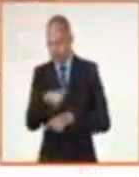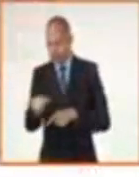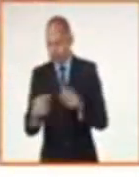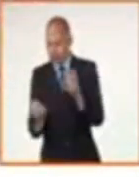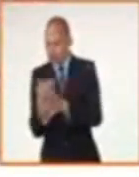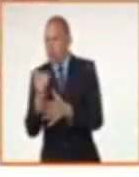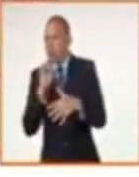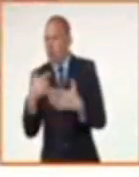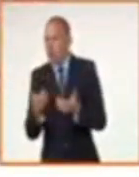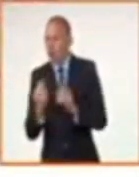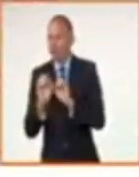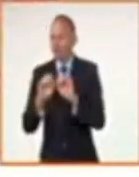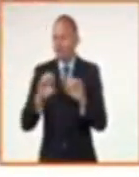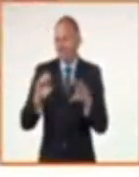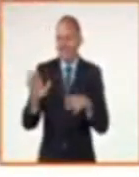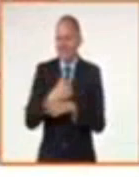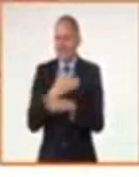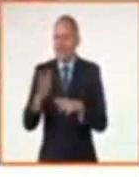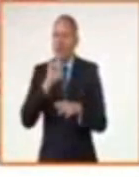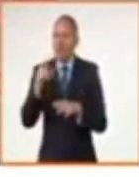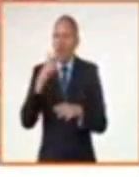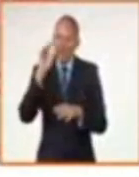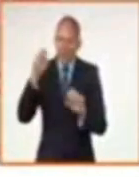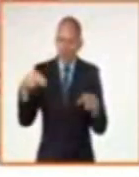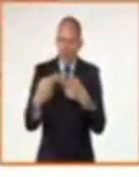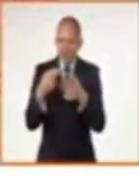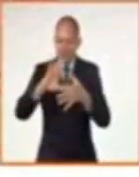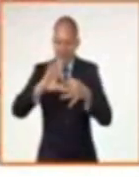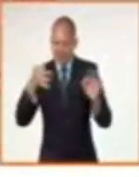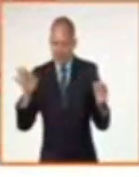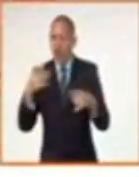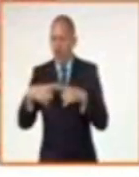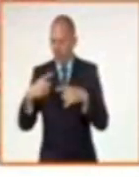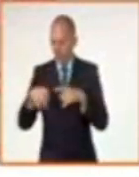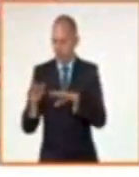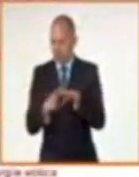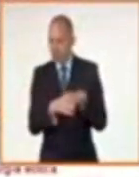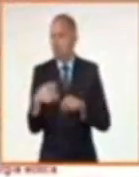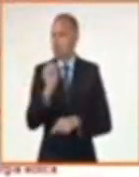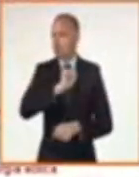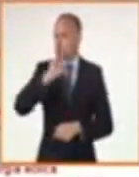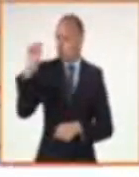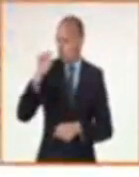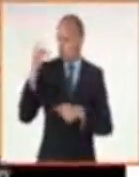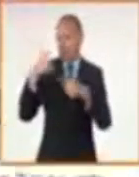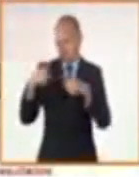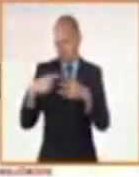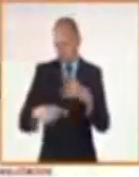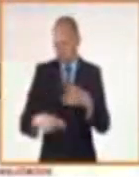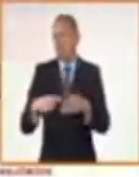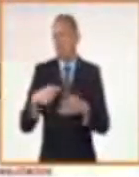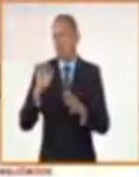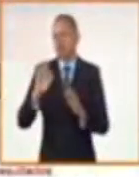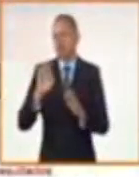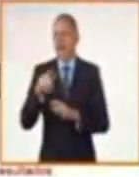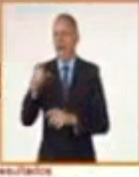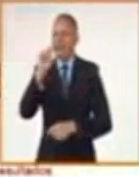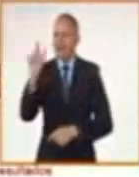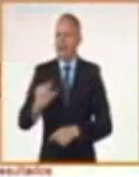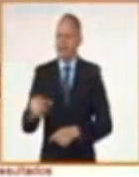reportajes deportivos sobre los Juegos Olímpicos de Roma. Ganó el premio San Vicente como mejor periodista televisivo en Italia